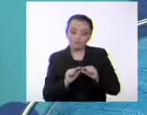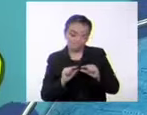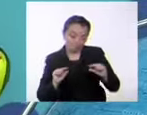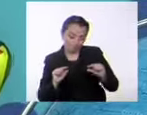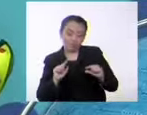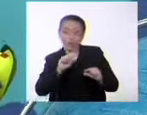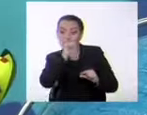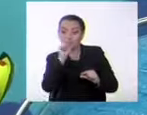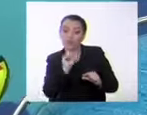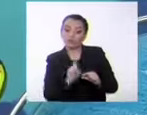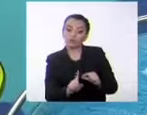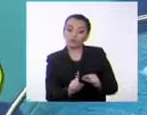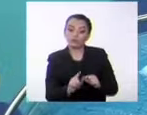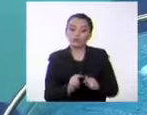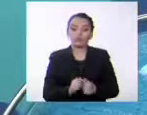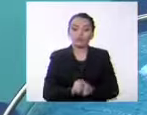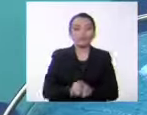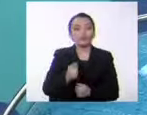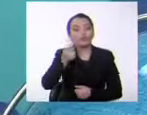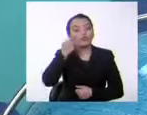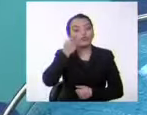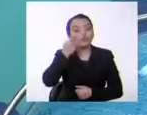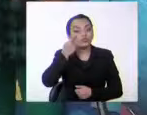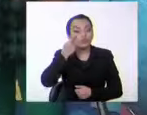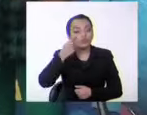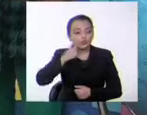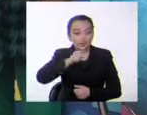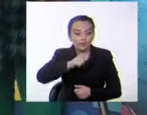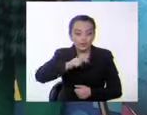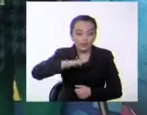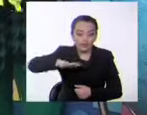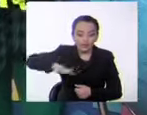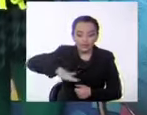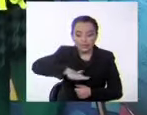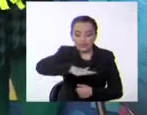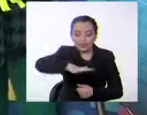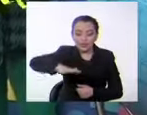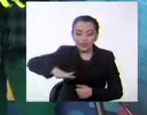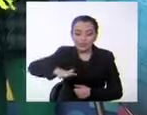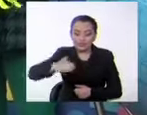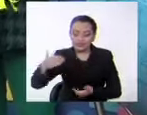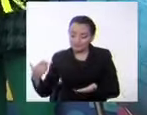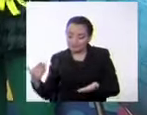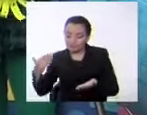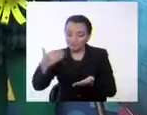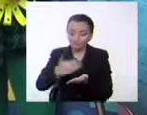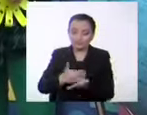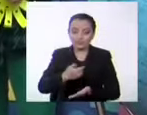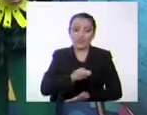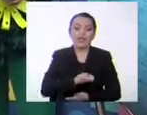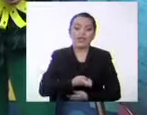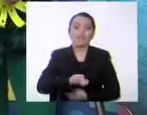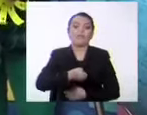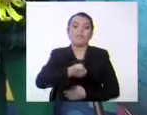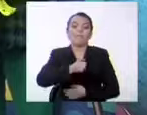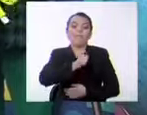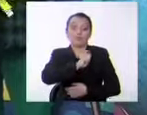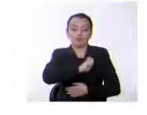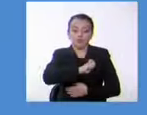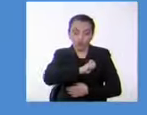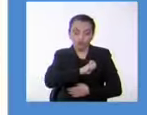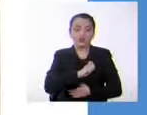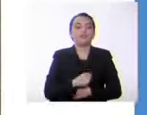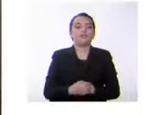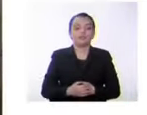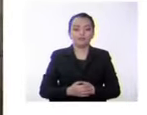¿por dónde ingresaron los españoles, Zulma? Muy bien. Te cuento que los españoles